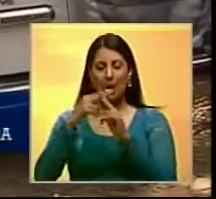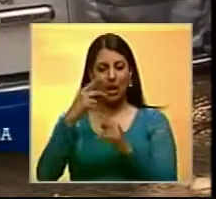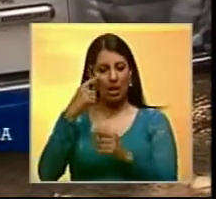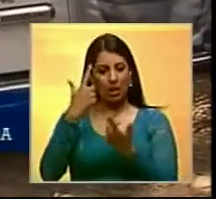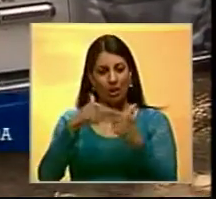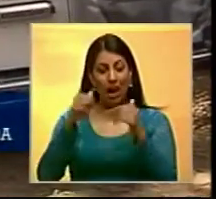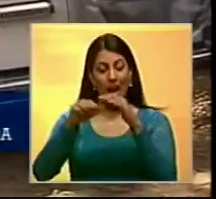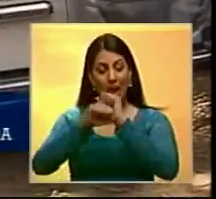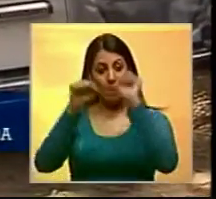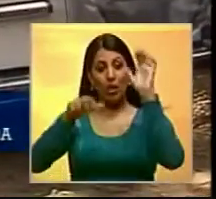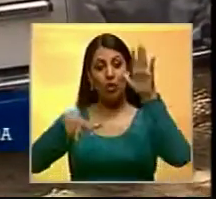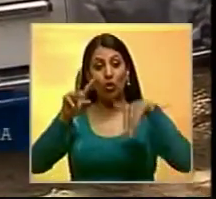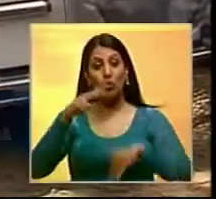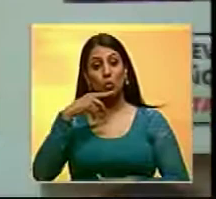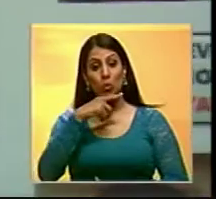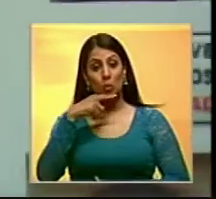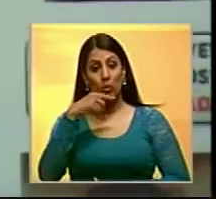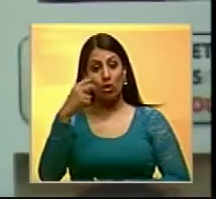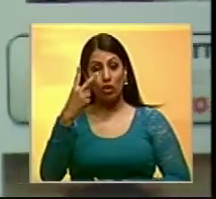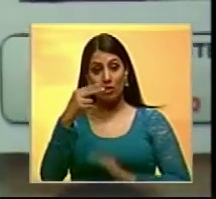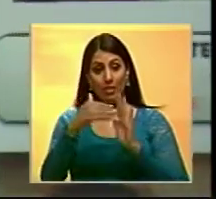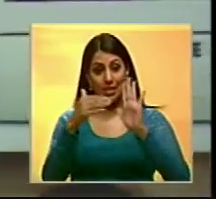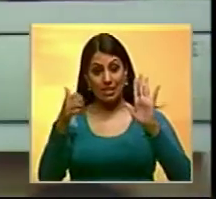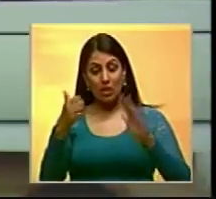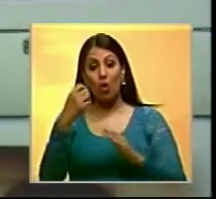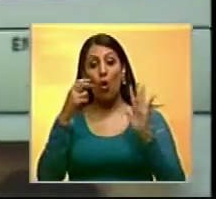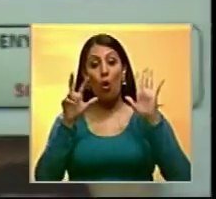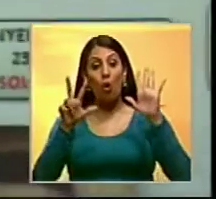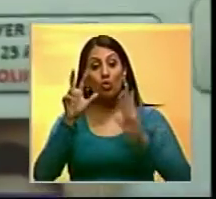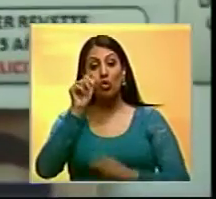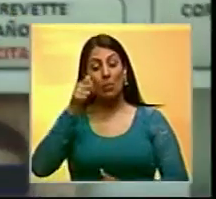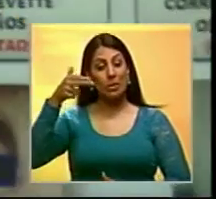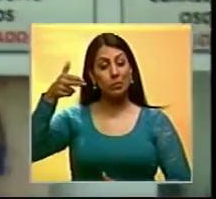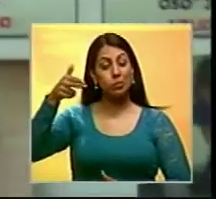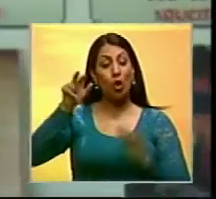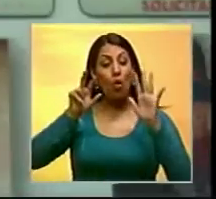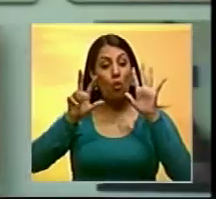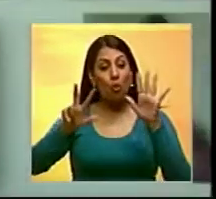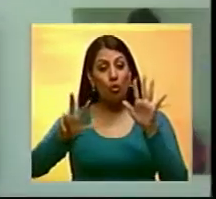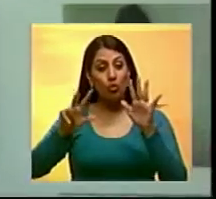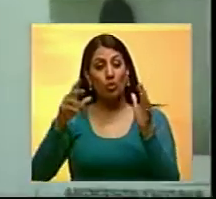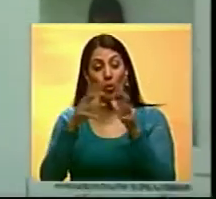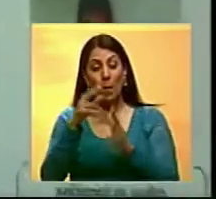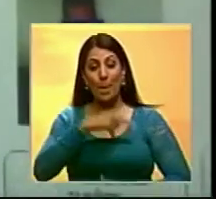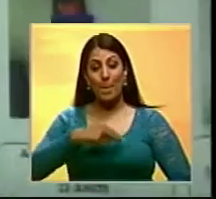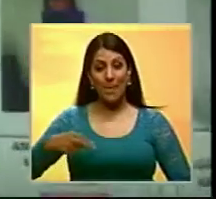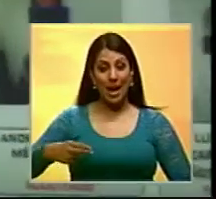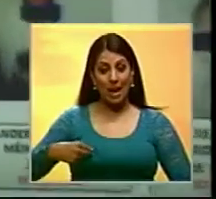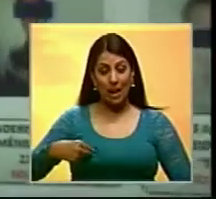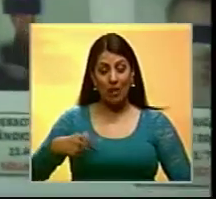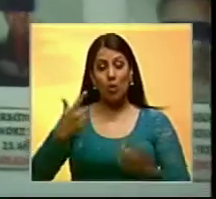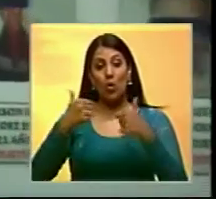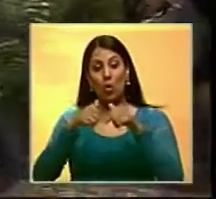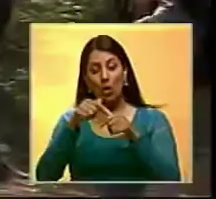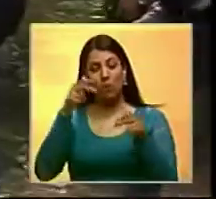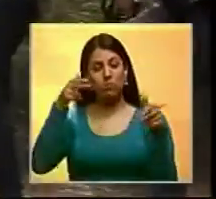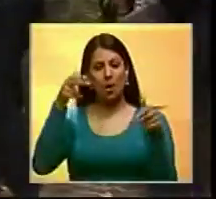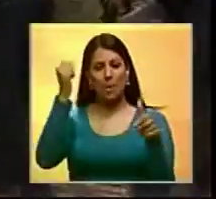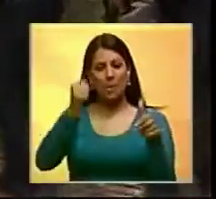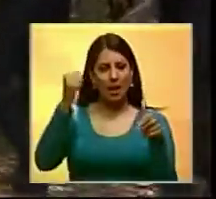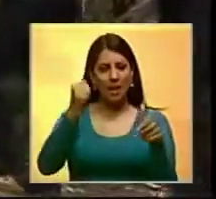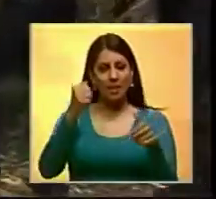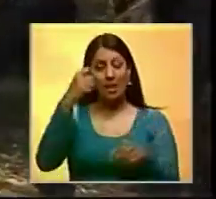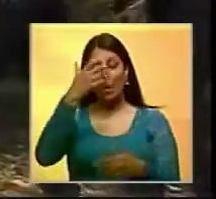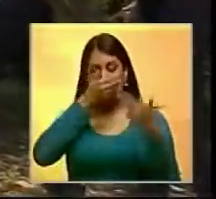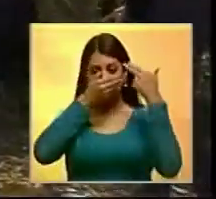vida en la mañana del 12 de octubre del 2016 cuando 8 hombres armados, pertenecientes a la banda del Alvarito y bajo amenaza de muerte,